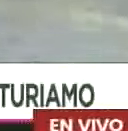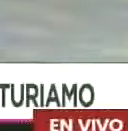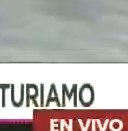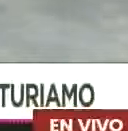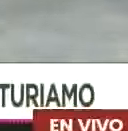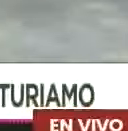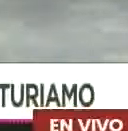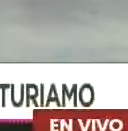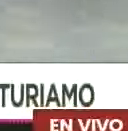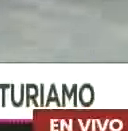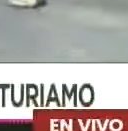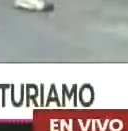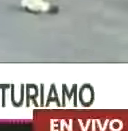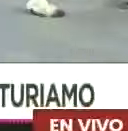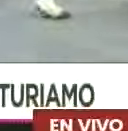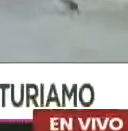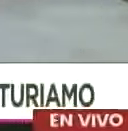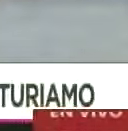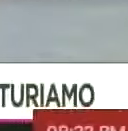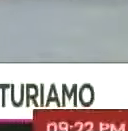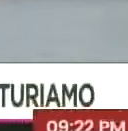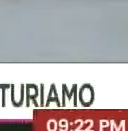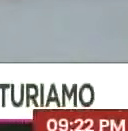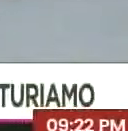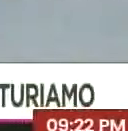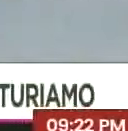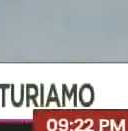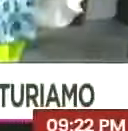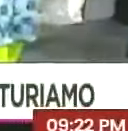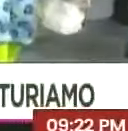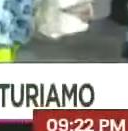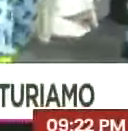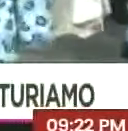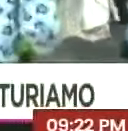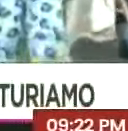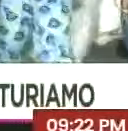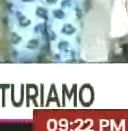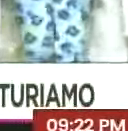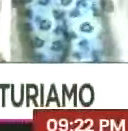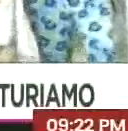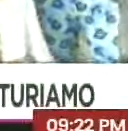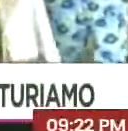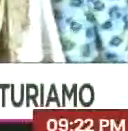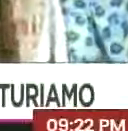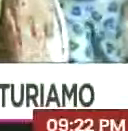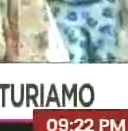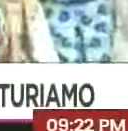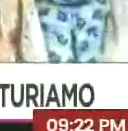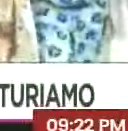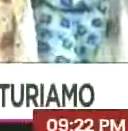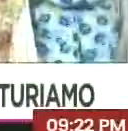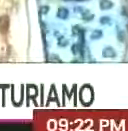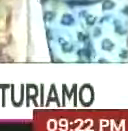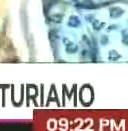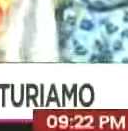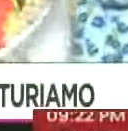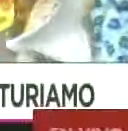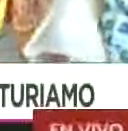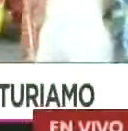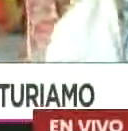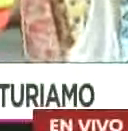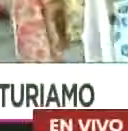Se despiden los Diablos Danzantes de Cuyagua y recibimos a los Diablos Danzantes de Turiamo, pueblo de